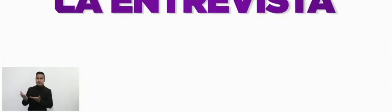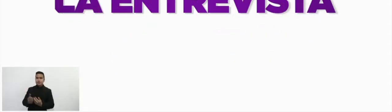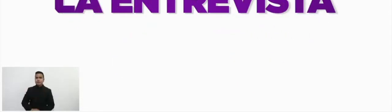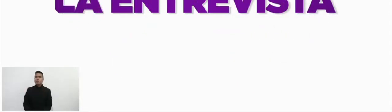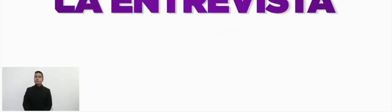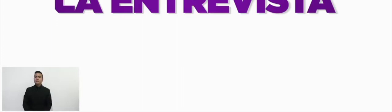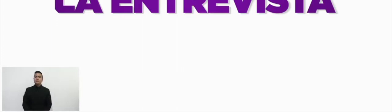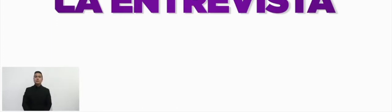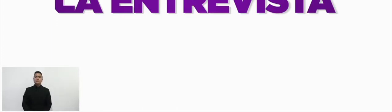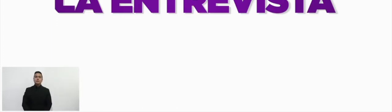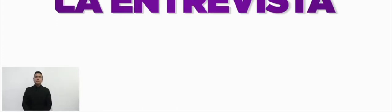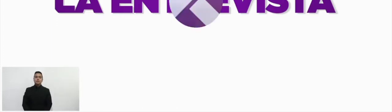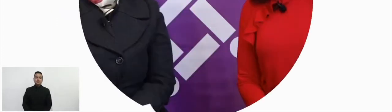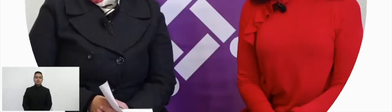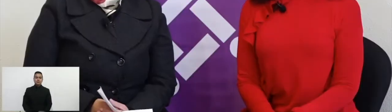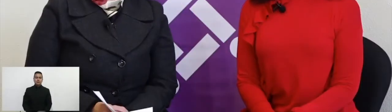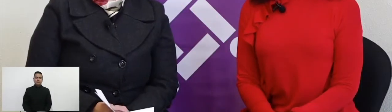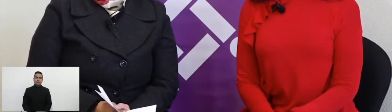entrevista.